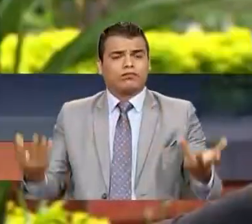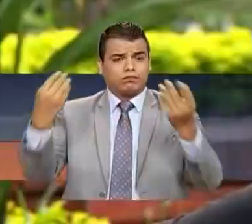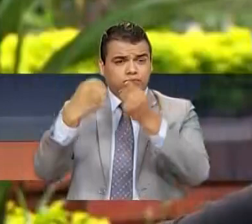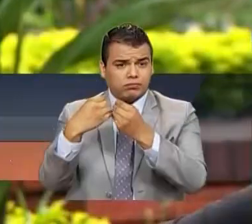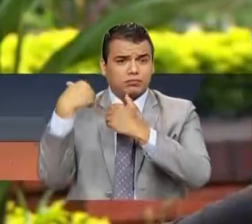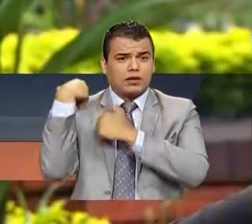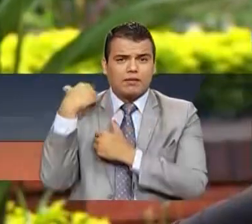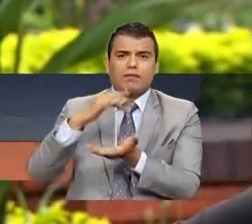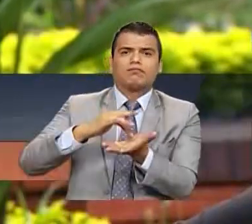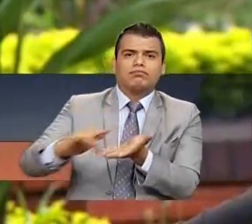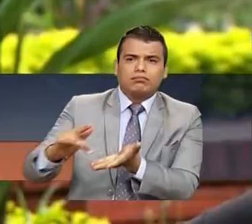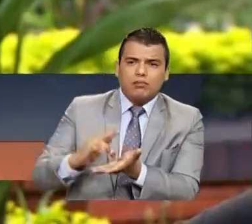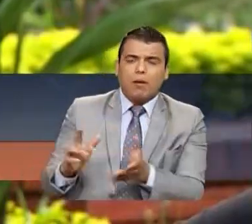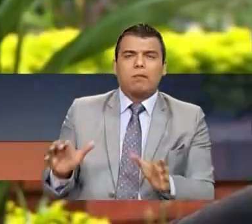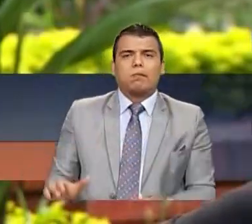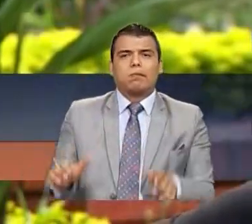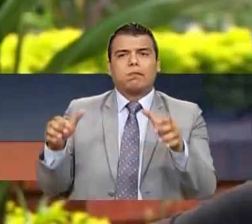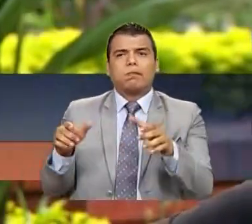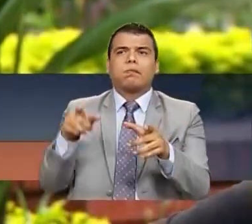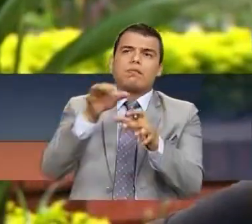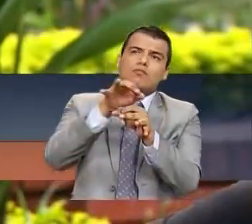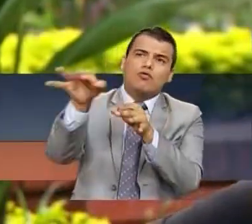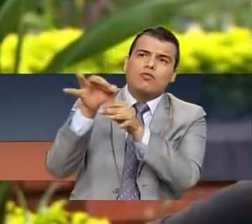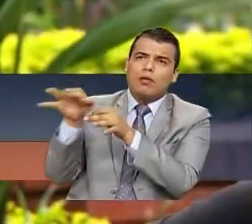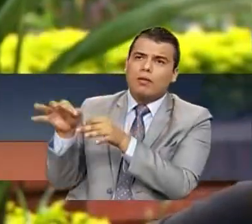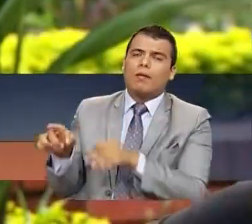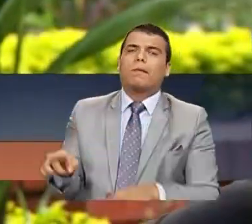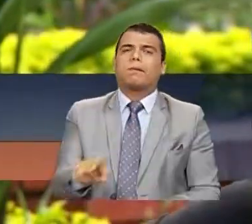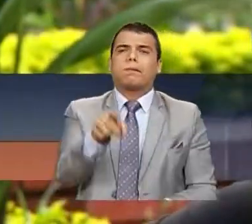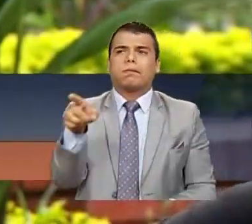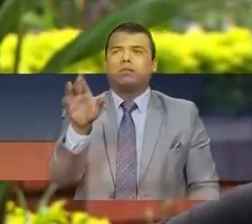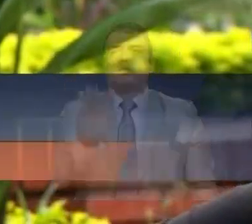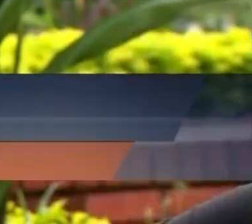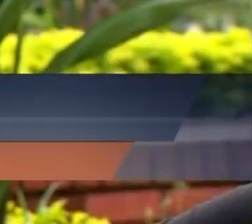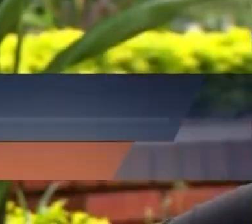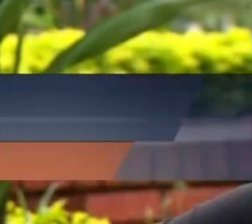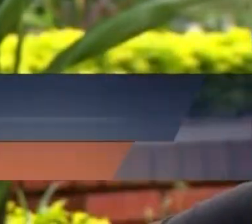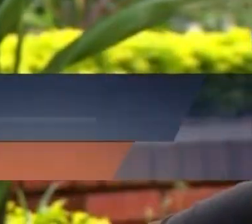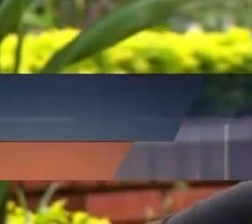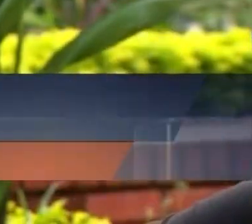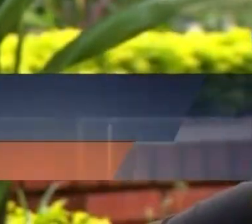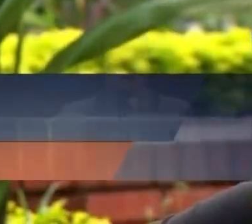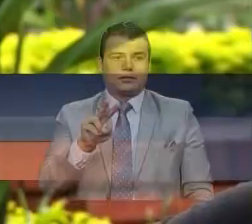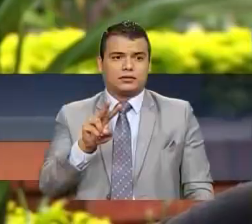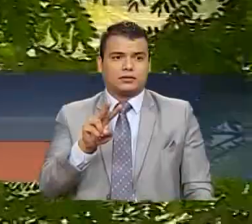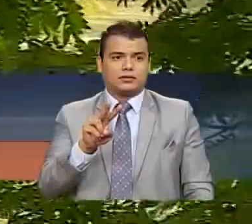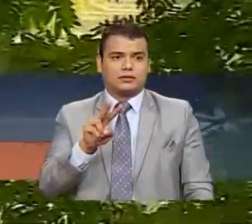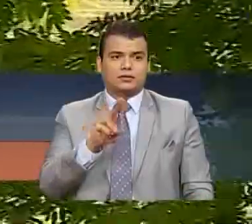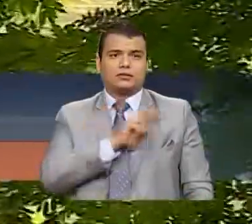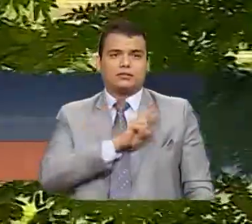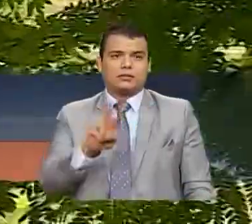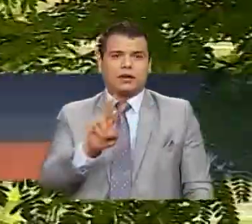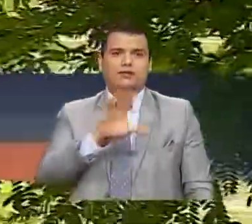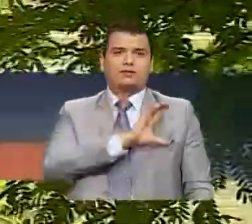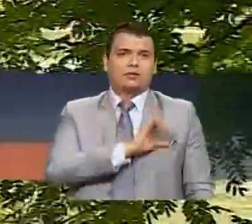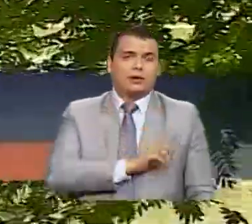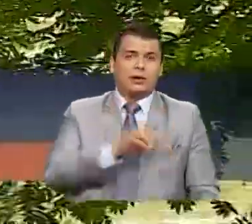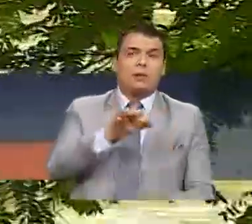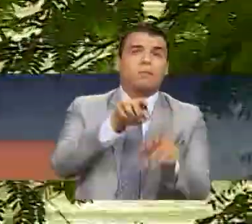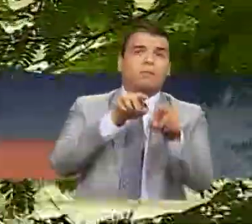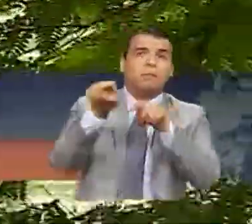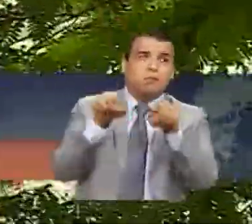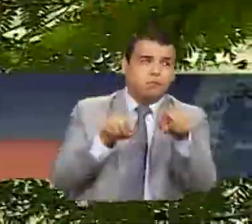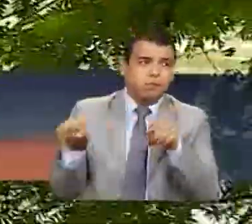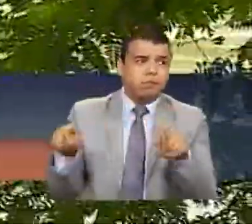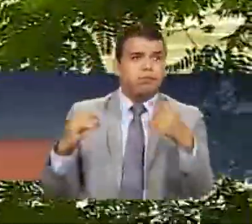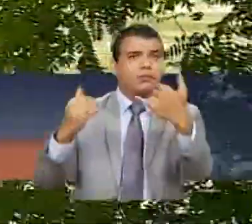todos los municipios del departamento. Estamos hablando de las unidades de gestión de riesgo de Cali y otros municipios, en la